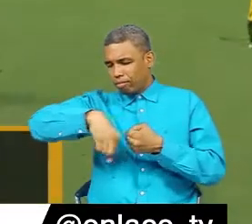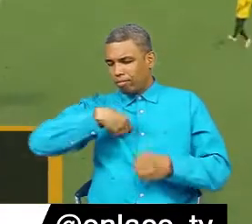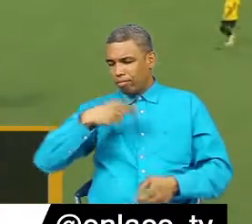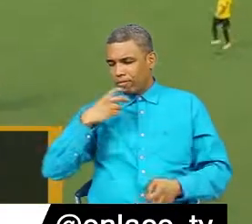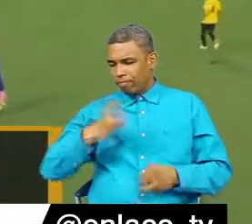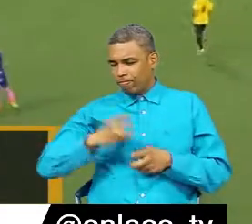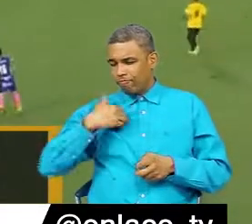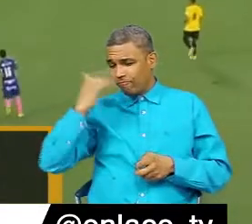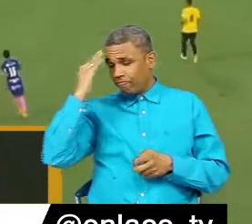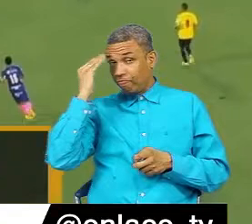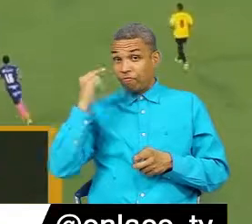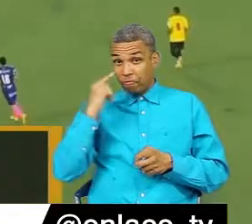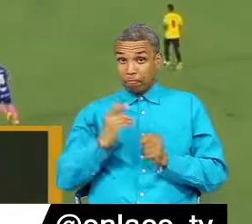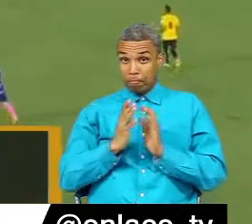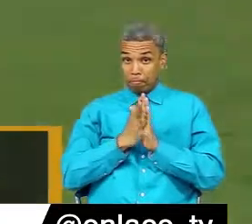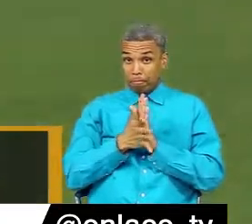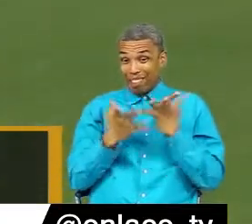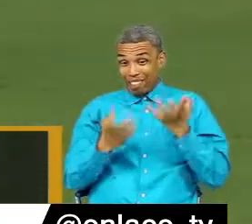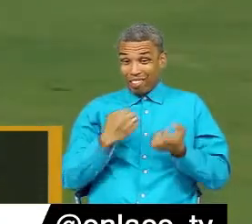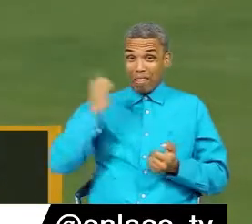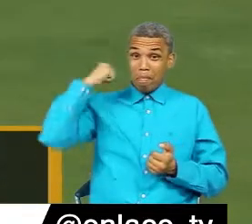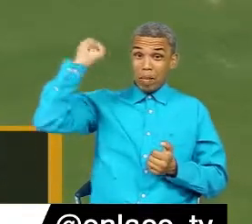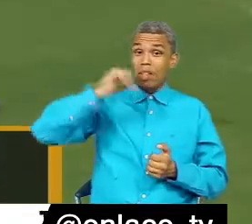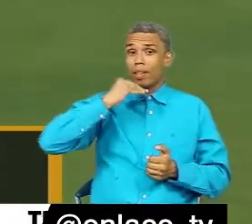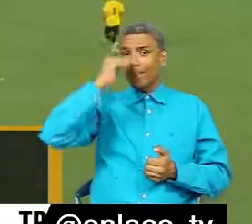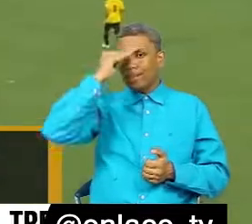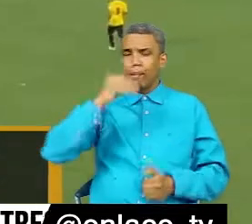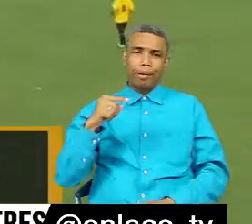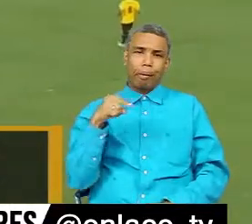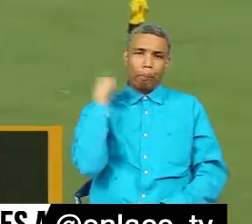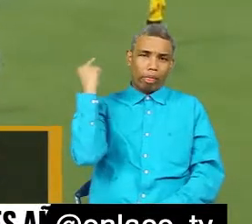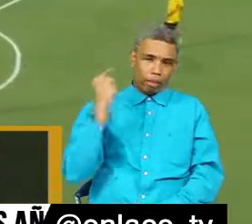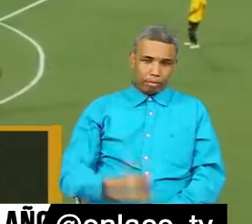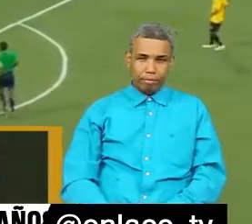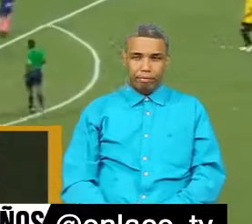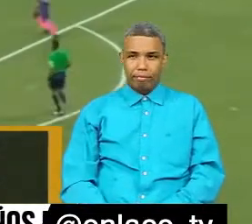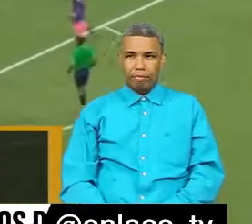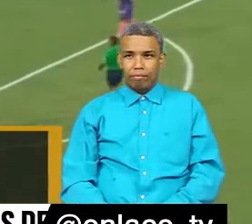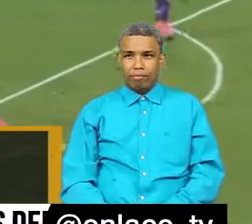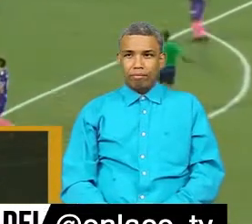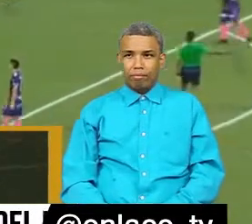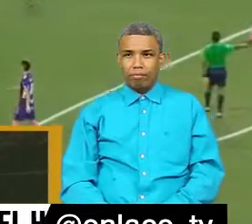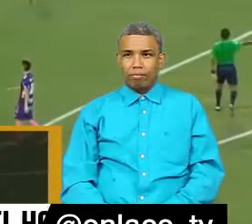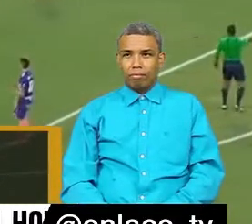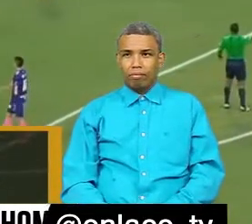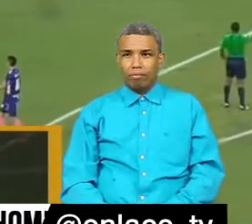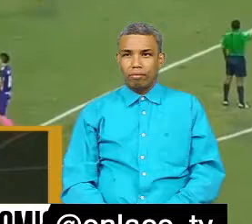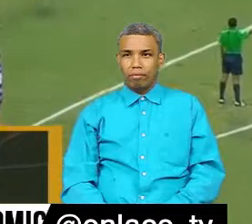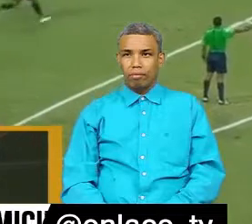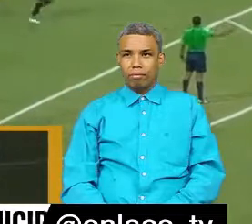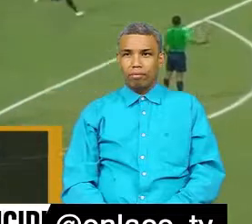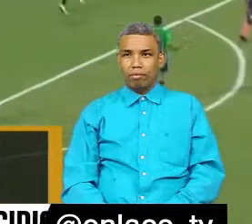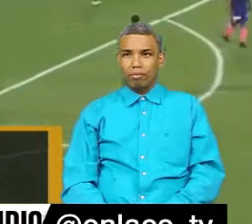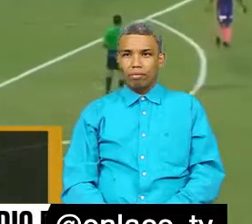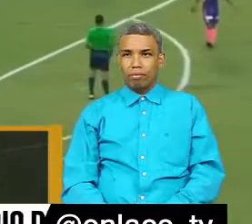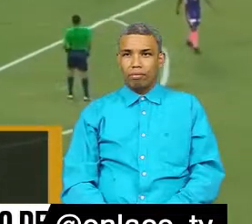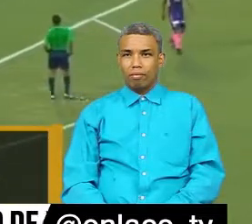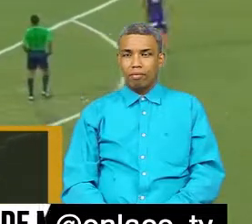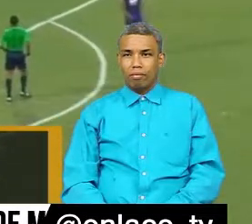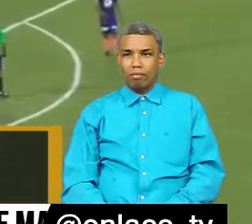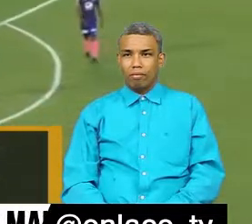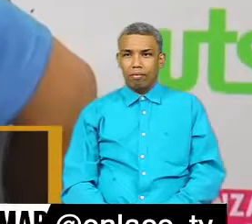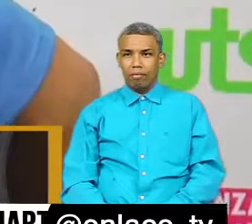propuestas del onceno orinegro, el resultado no fue el que buscaban. Alianza Petrolera fue superior, porque se equivocó menos, porque